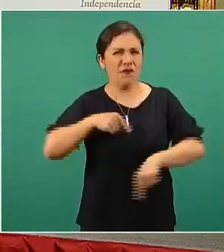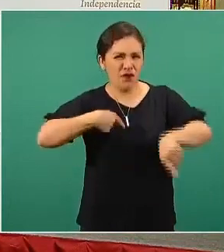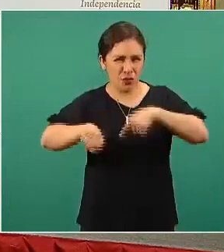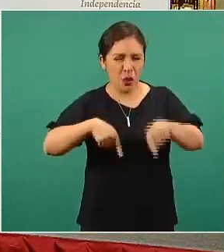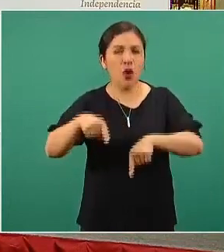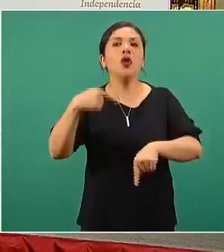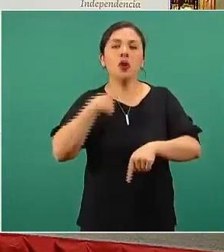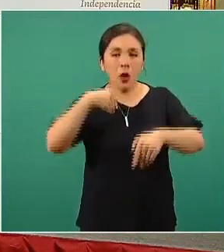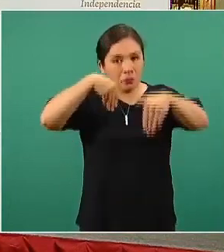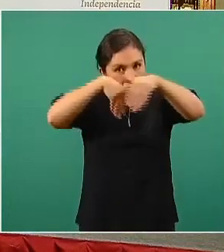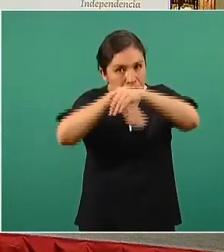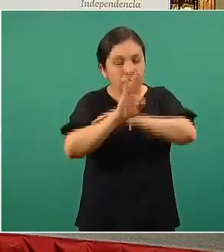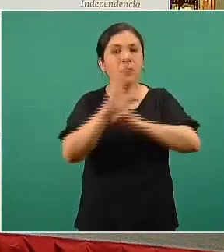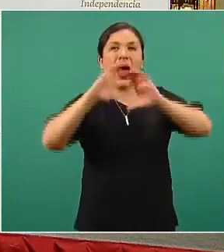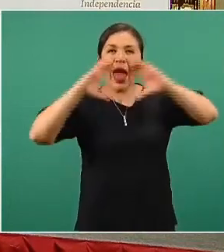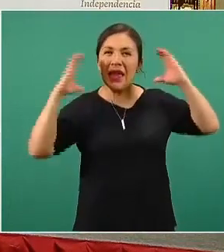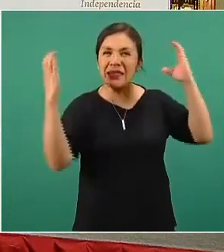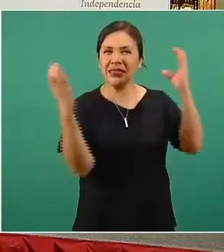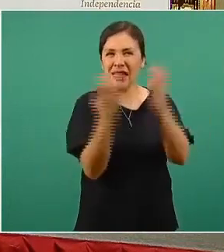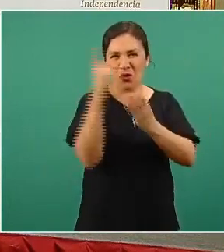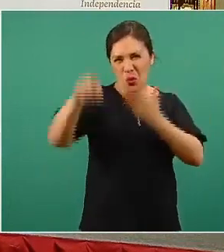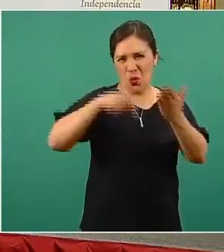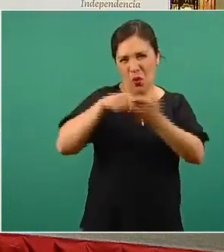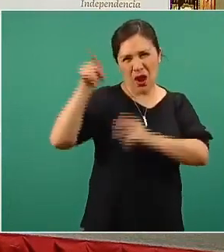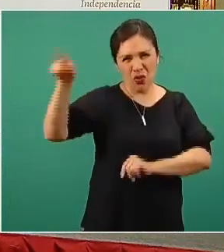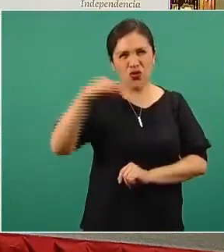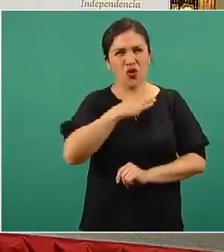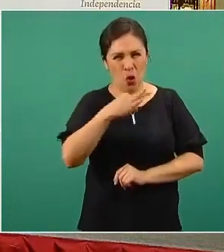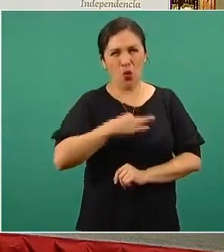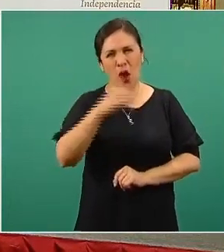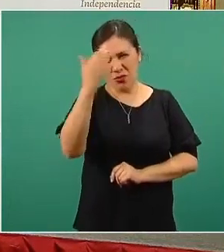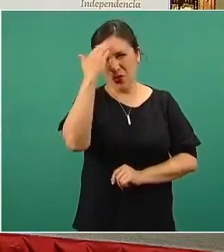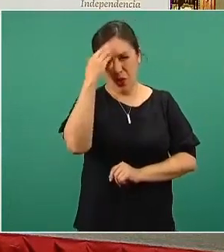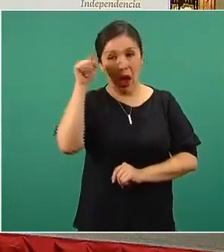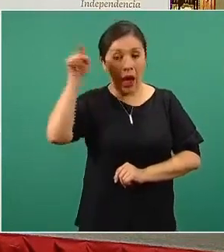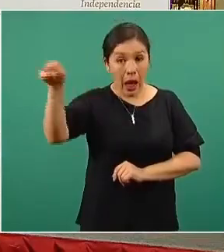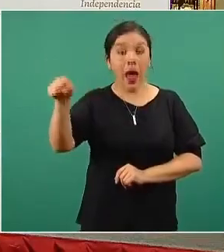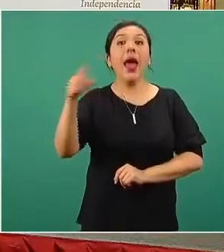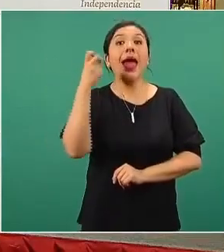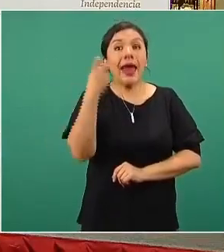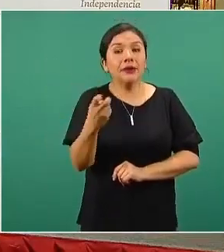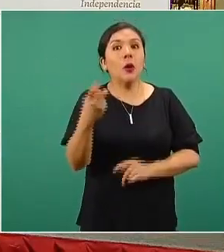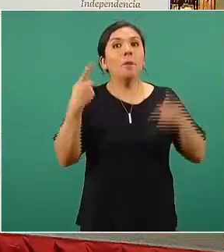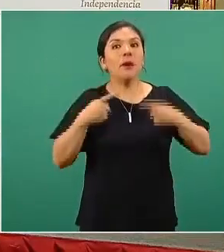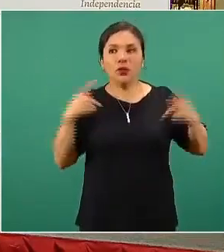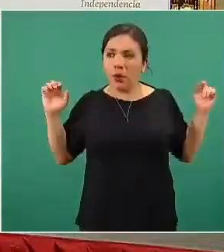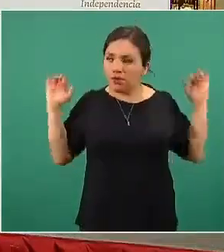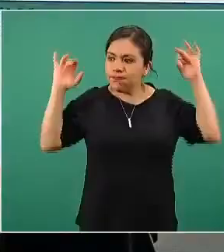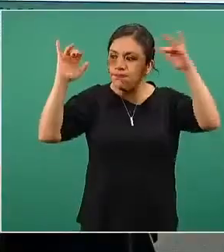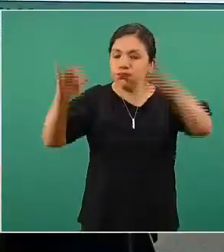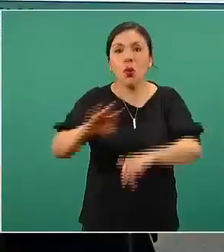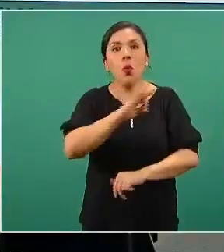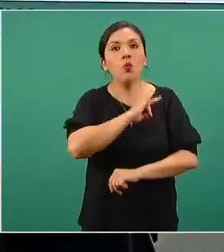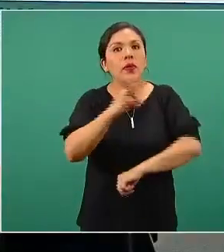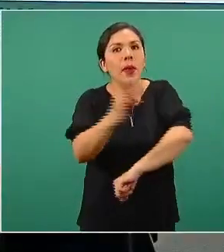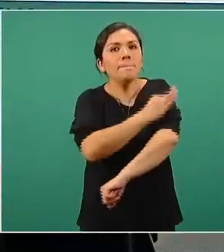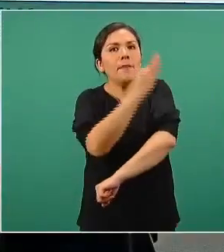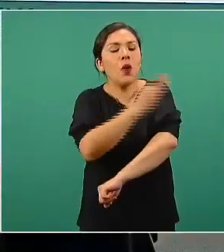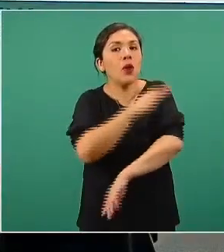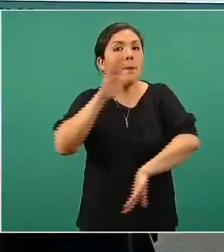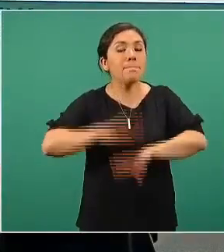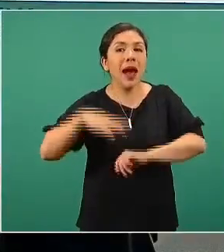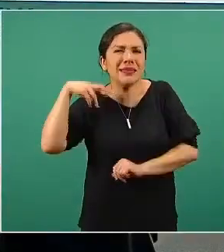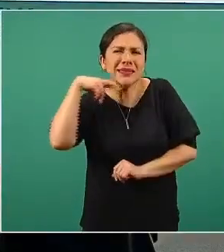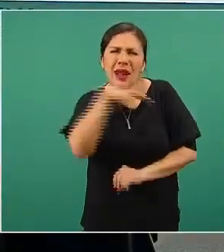al estadio, a la Bombonera, emblemático estadio, y esto permitió tener una vacunación